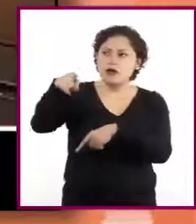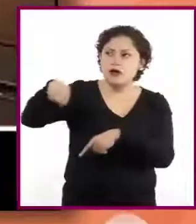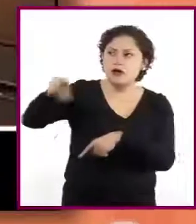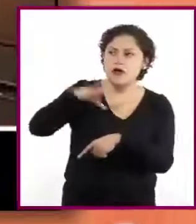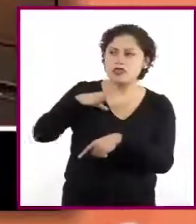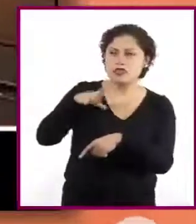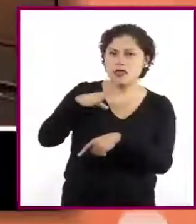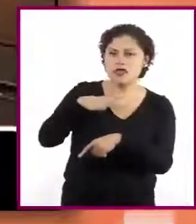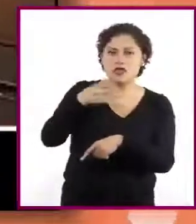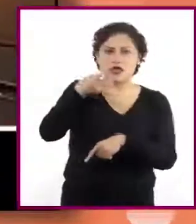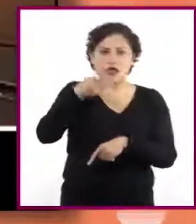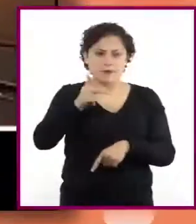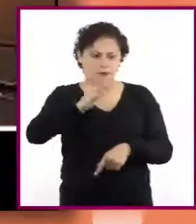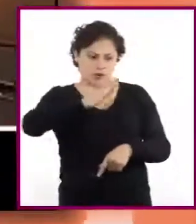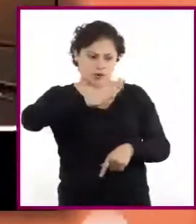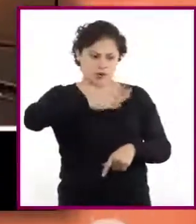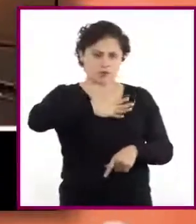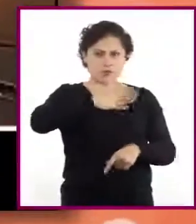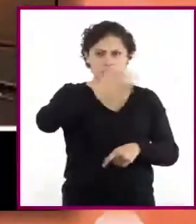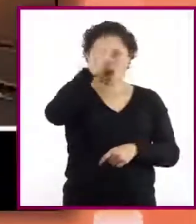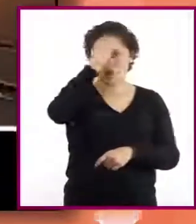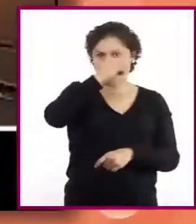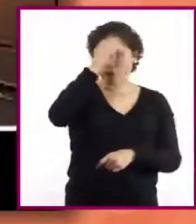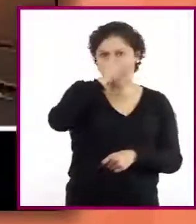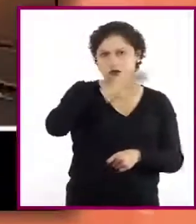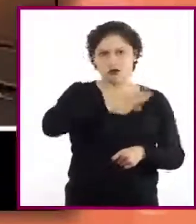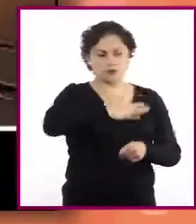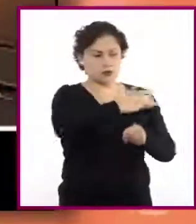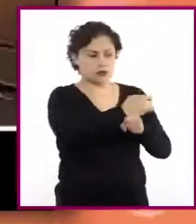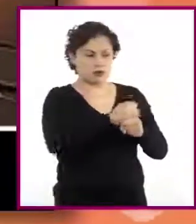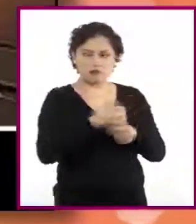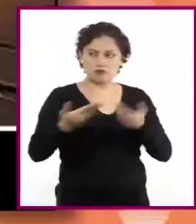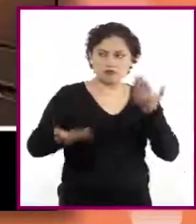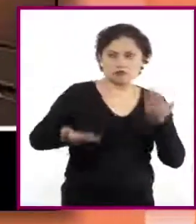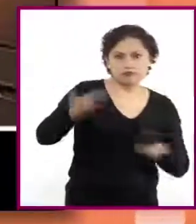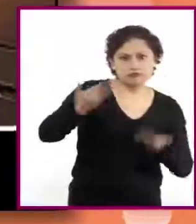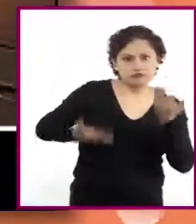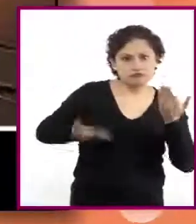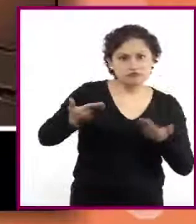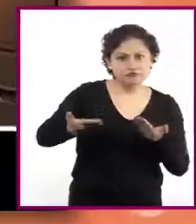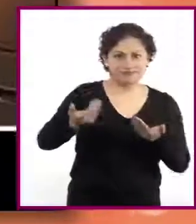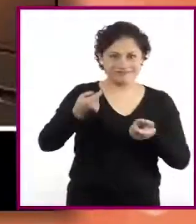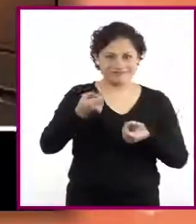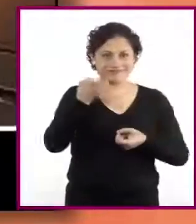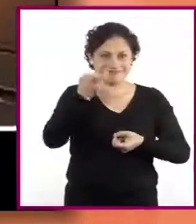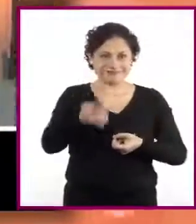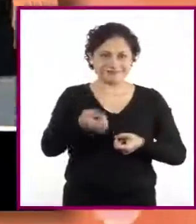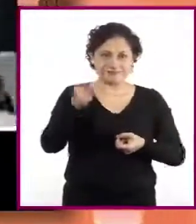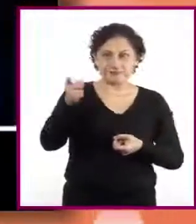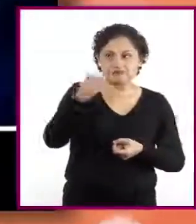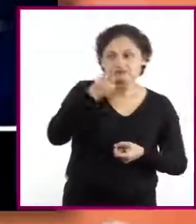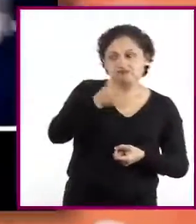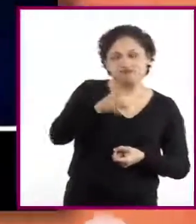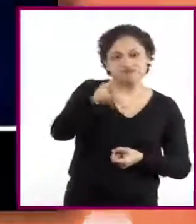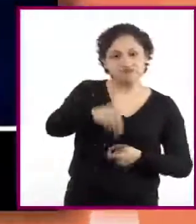tal, está esta afirmación mía o esta investigación mía o este dato que yo tengo a mano que contradice lo que tú has dicho.